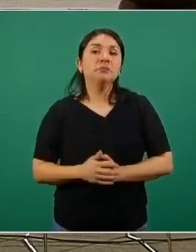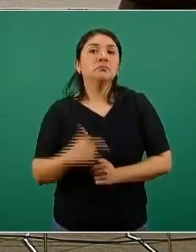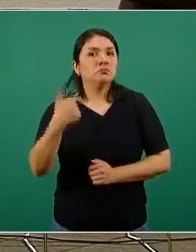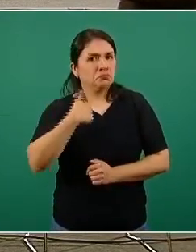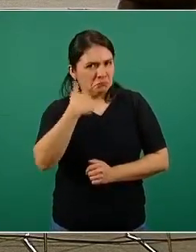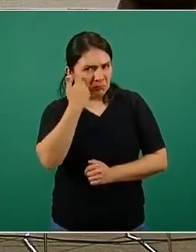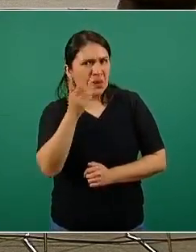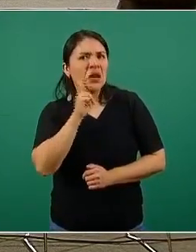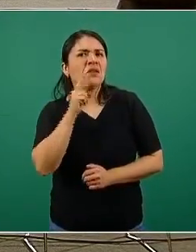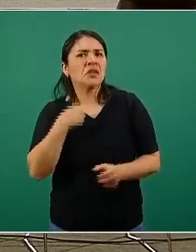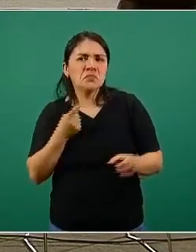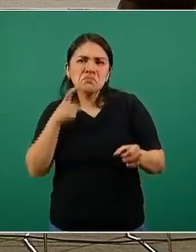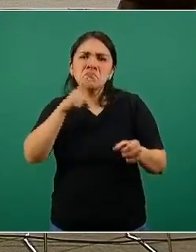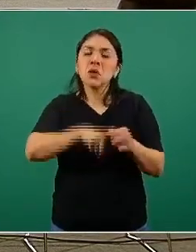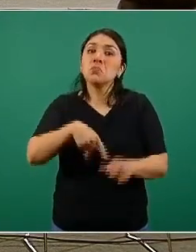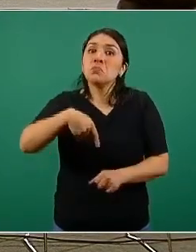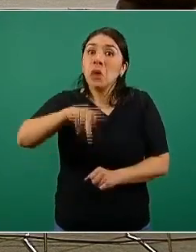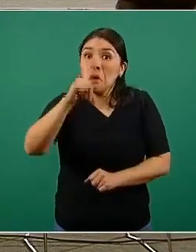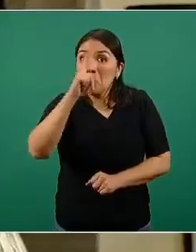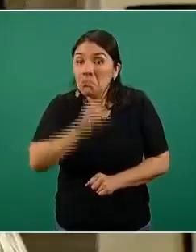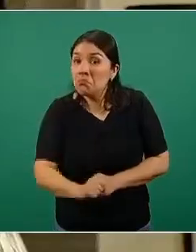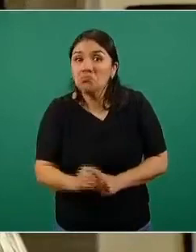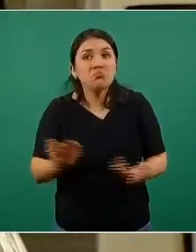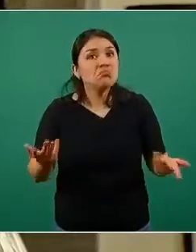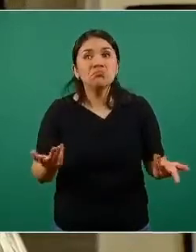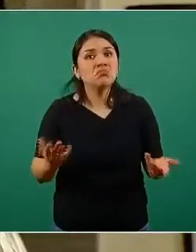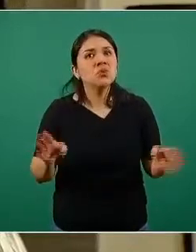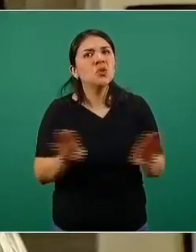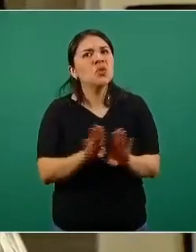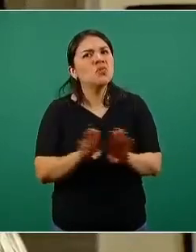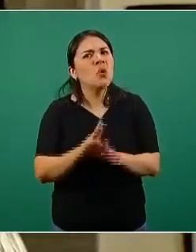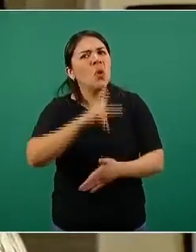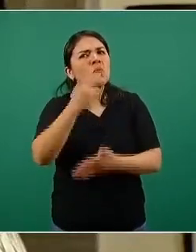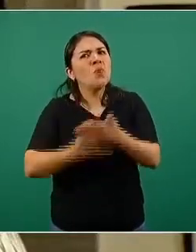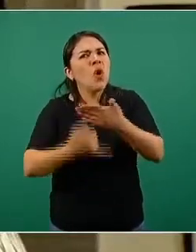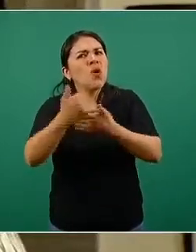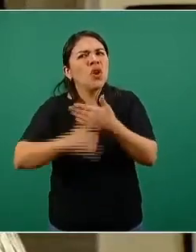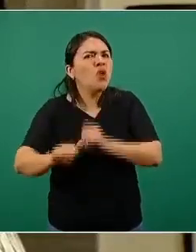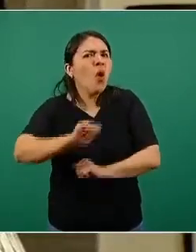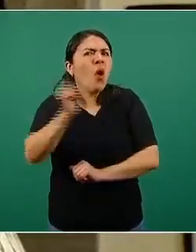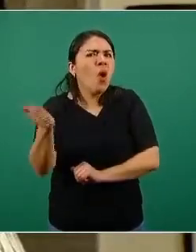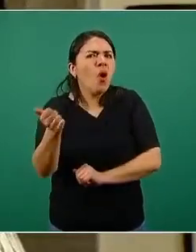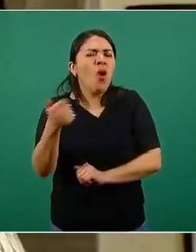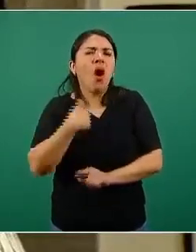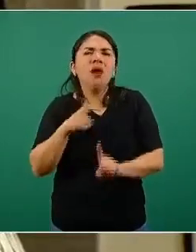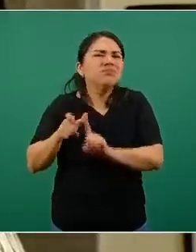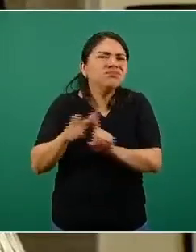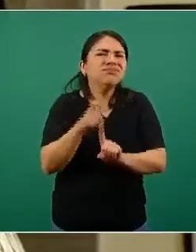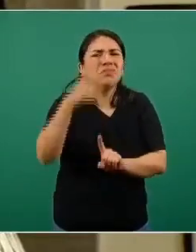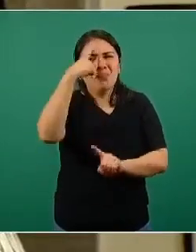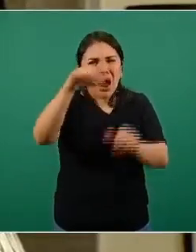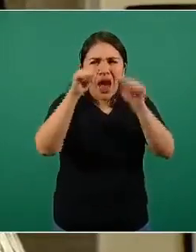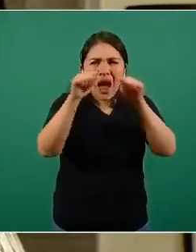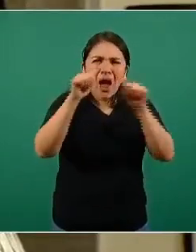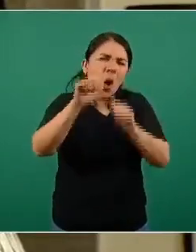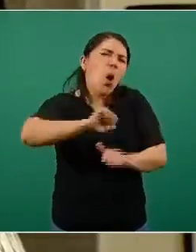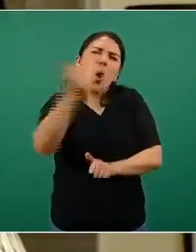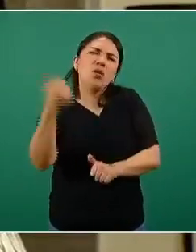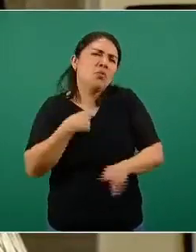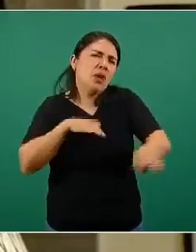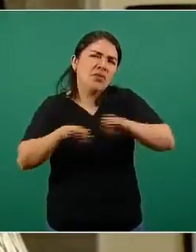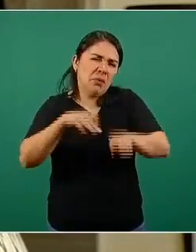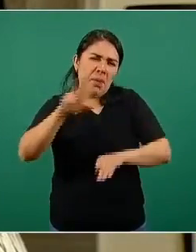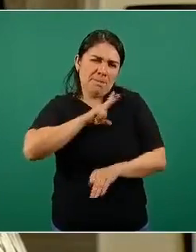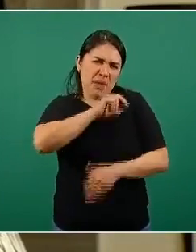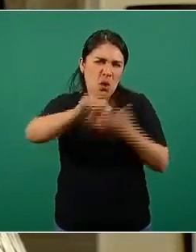tratamos de incorporarnos. Desgraciadamente nos metimos en un proyecto, tuvimos que darle seguimiento a un proyecto también con el que avanzamos aquí